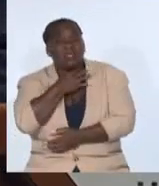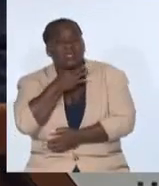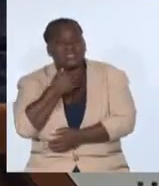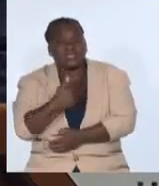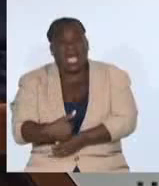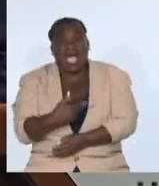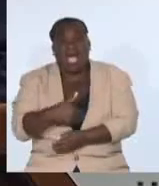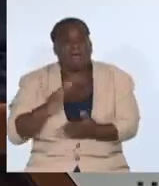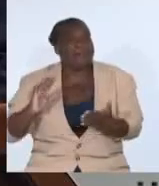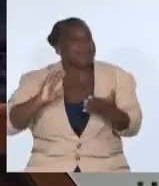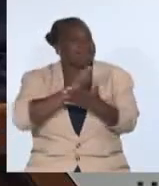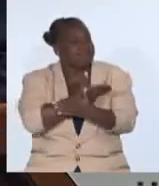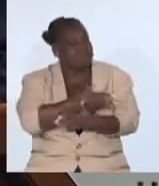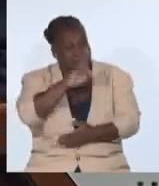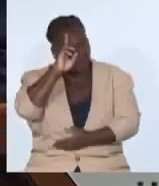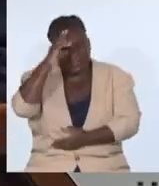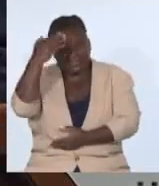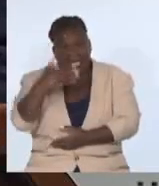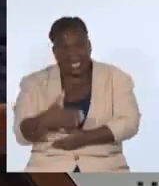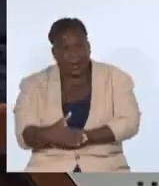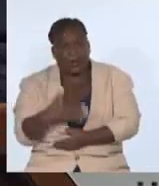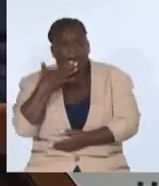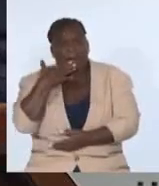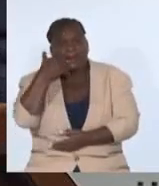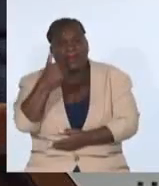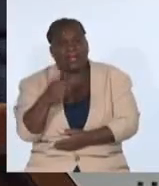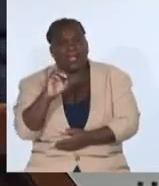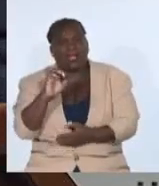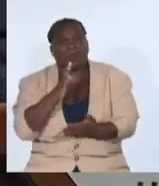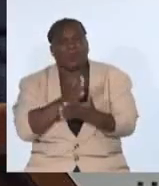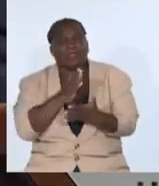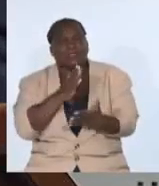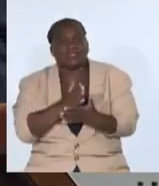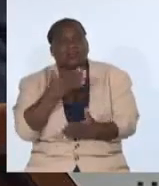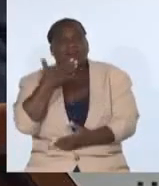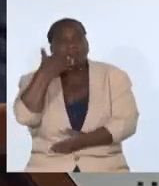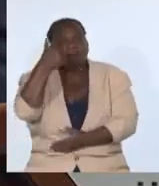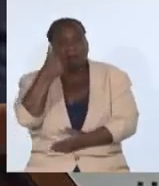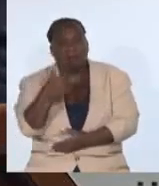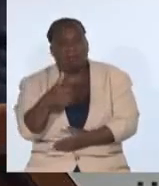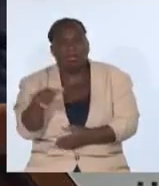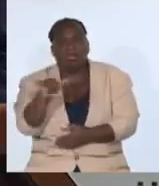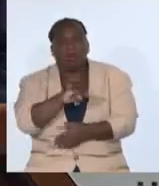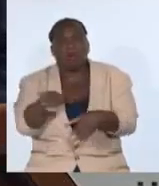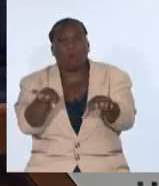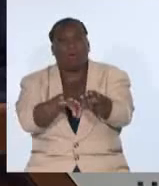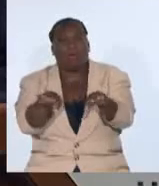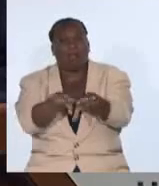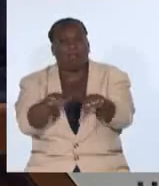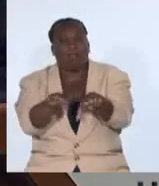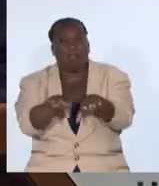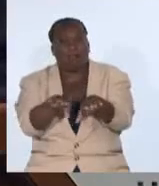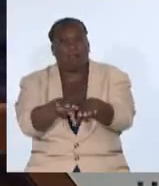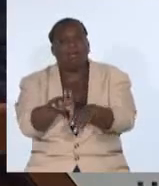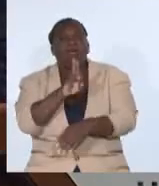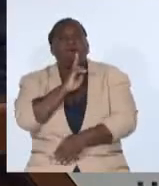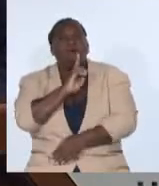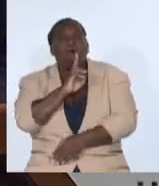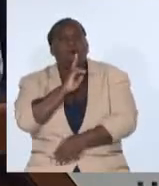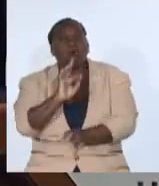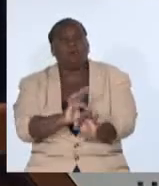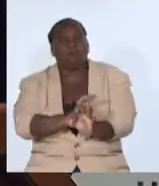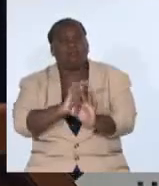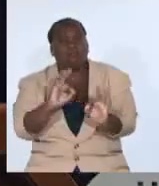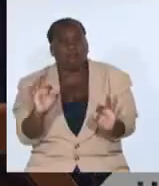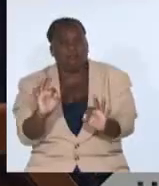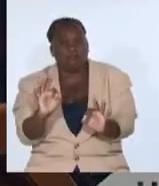la salud y el bienestar de educación de calidad la igualdad de género el agua limpia y el saneamiento